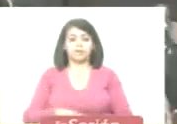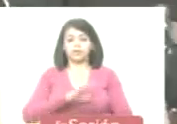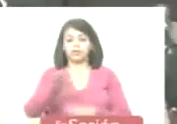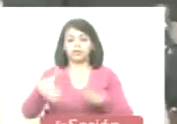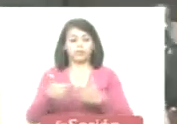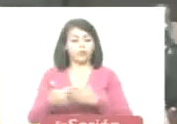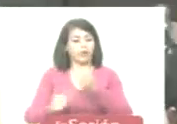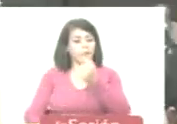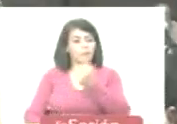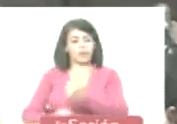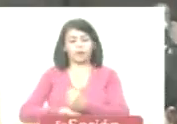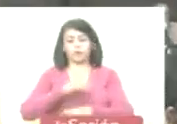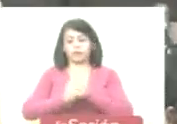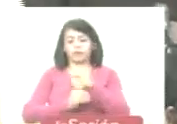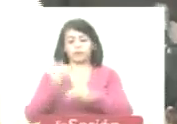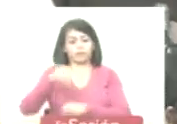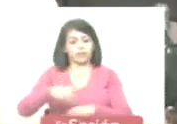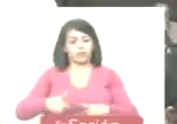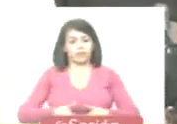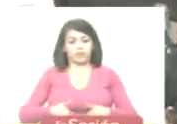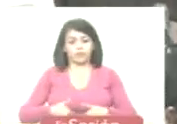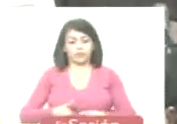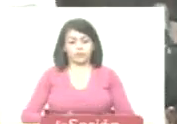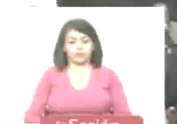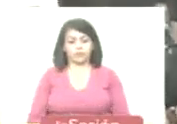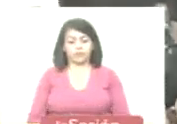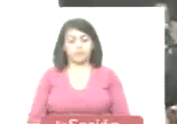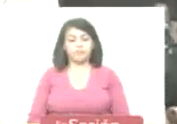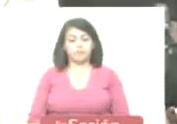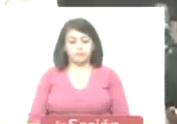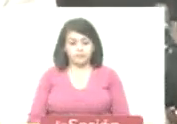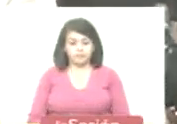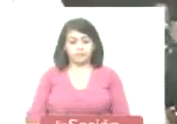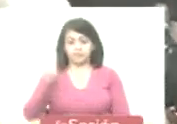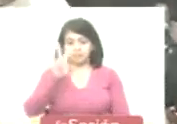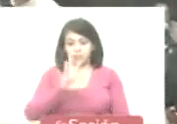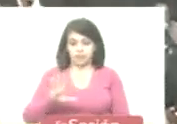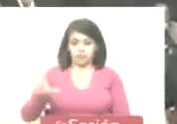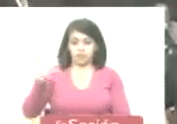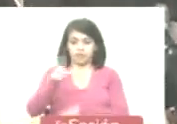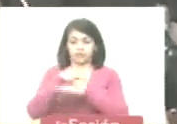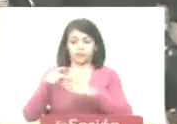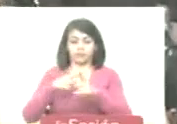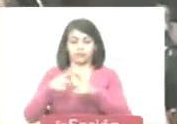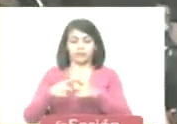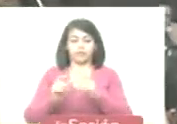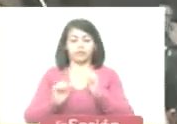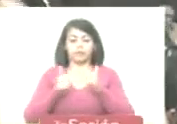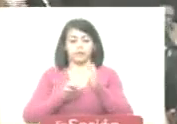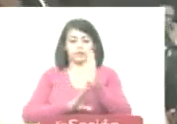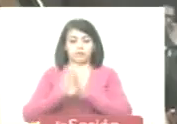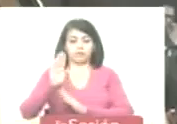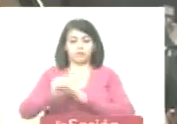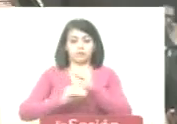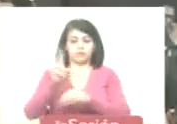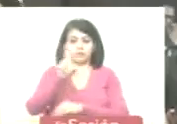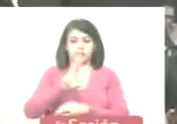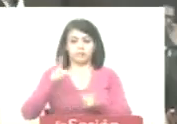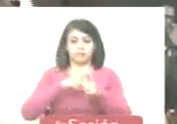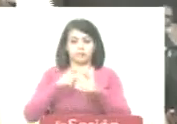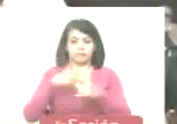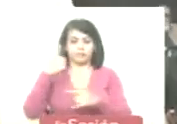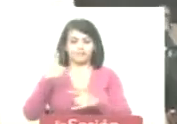nuestro respaldo y haremos el mayor esfuerzo para que el Estado venezolano pueda seguir haciendo uso de